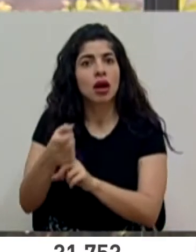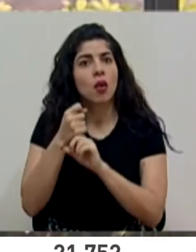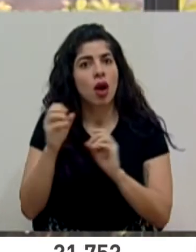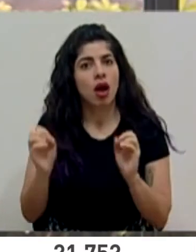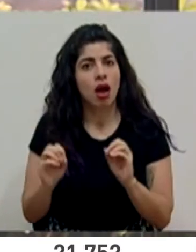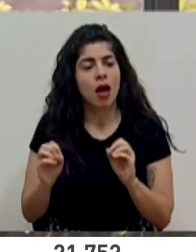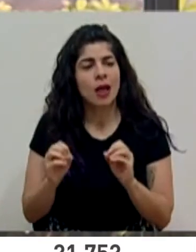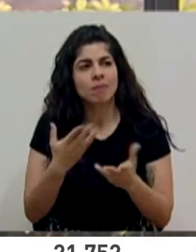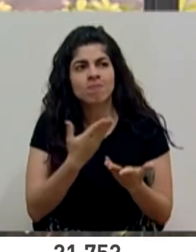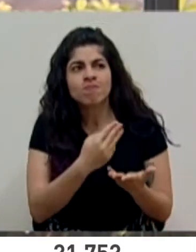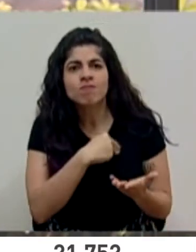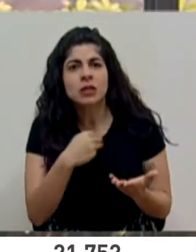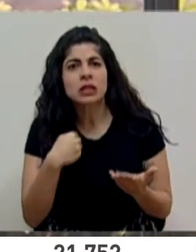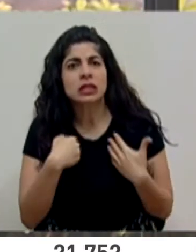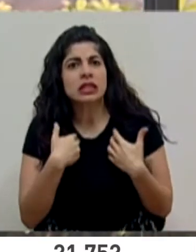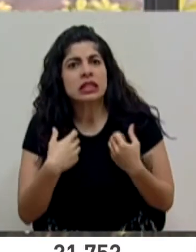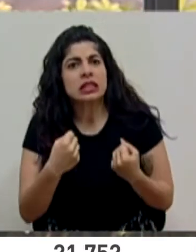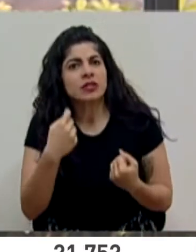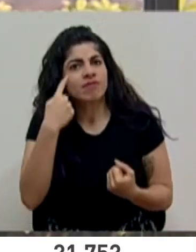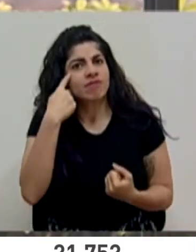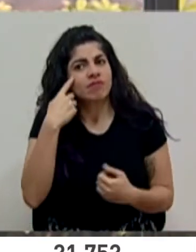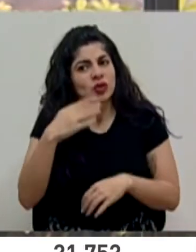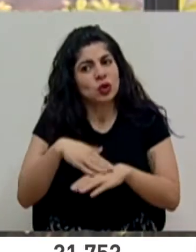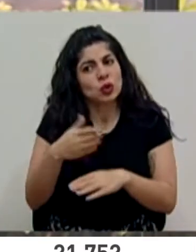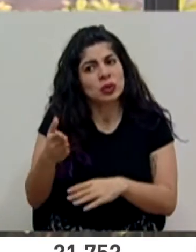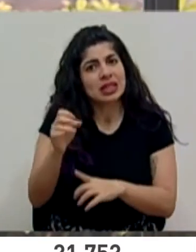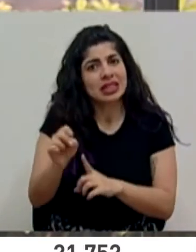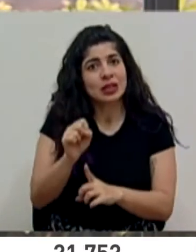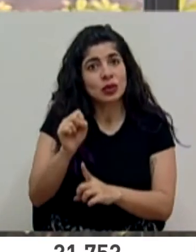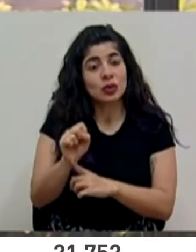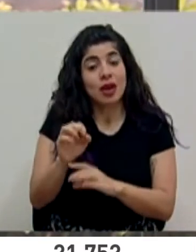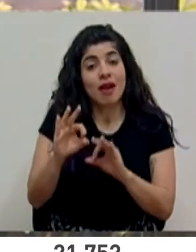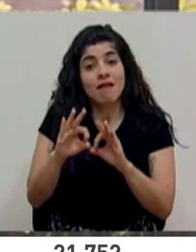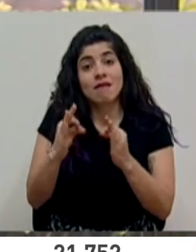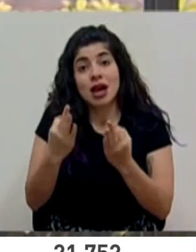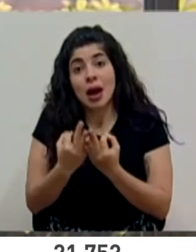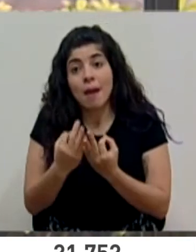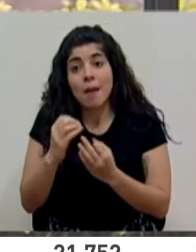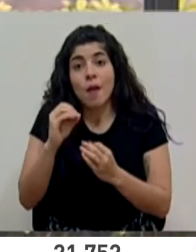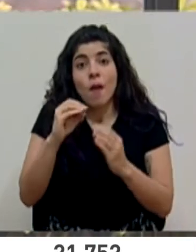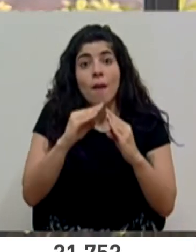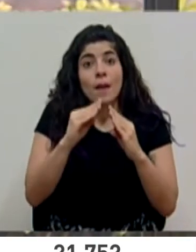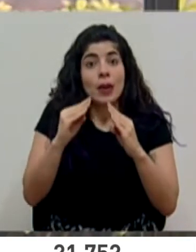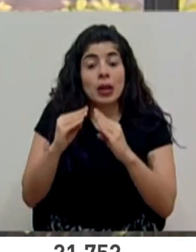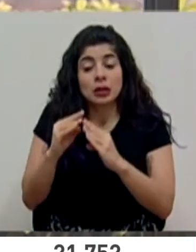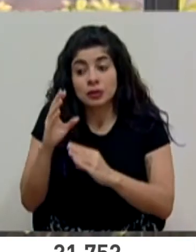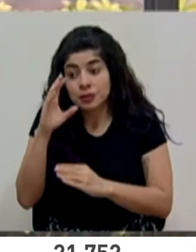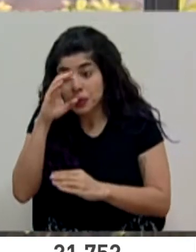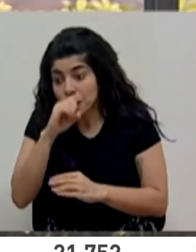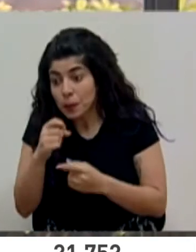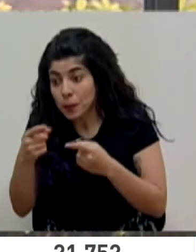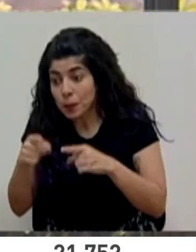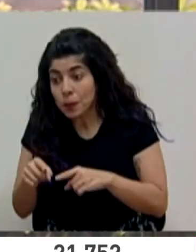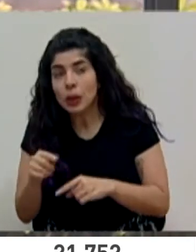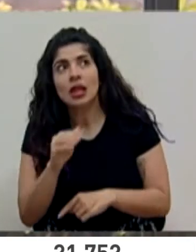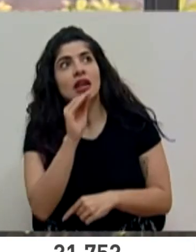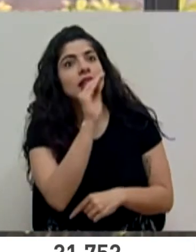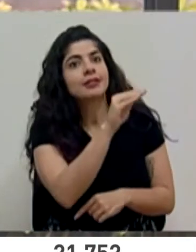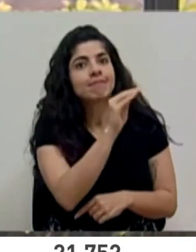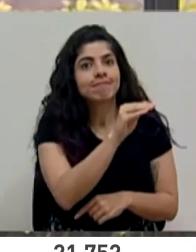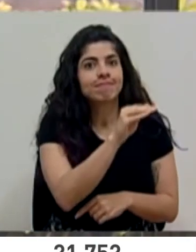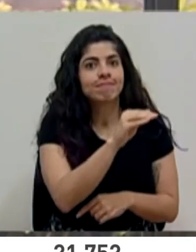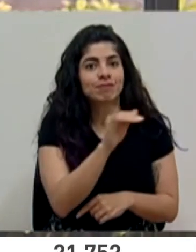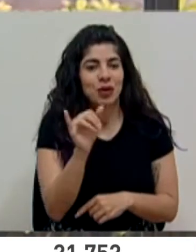del Ministerio de Salud frente a esos casos en que el familiar o algún vecino alerta de lo que está ocurriendo,